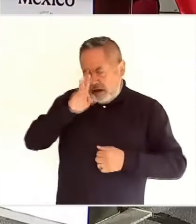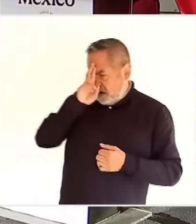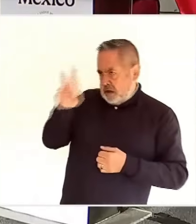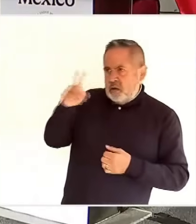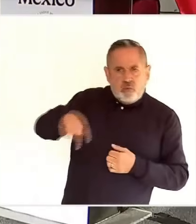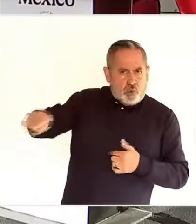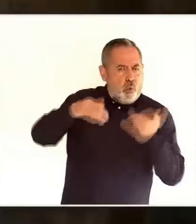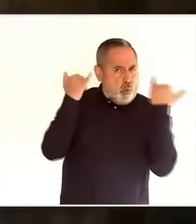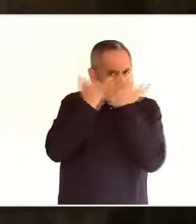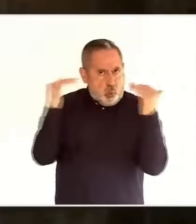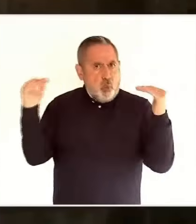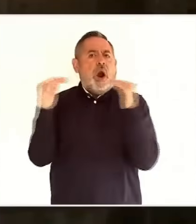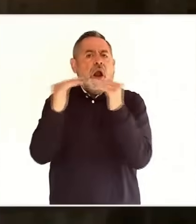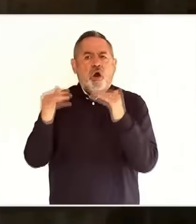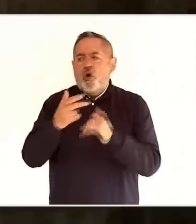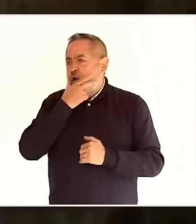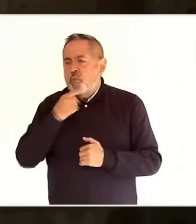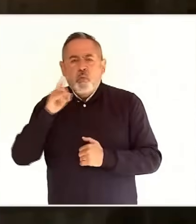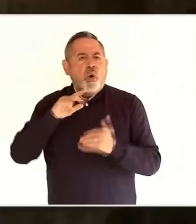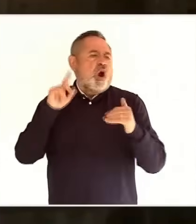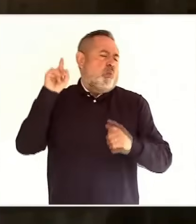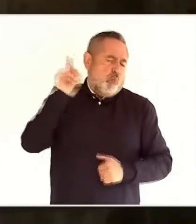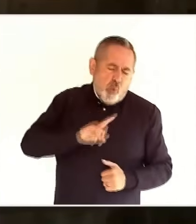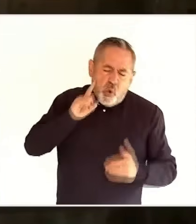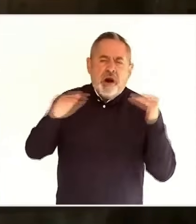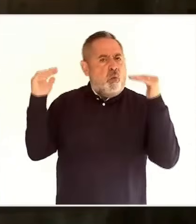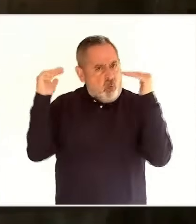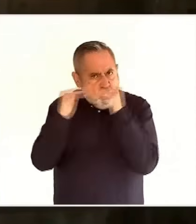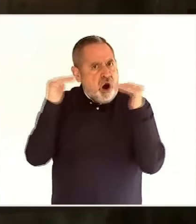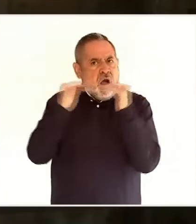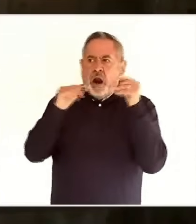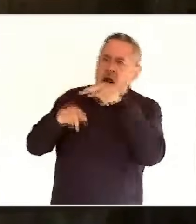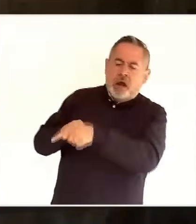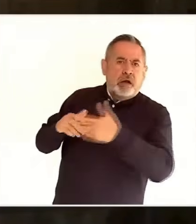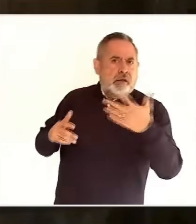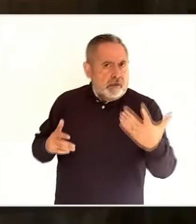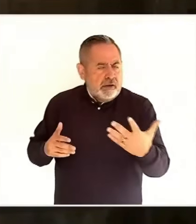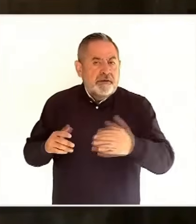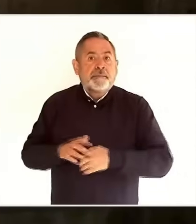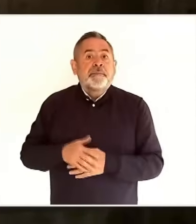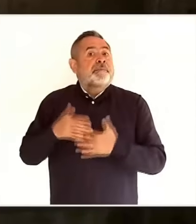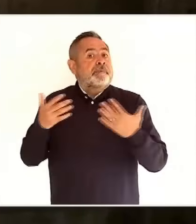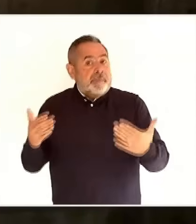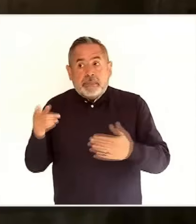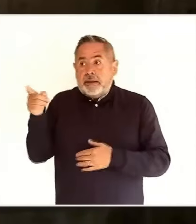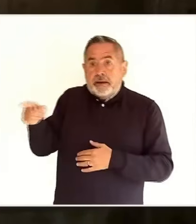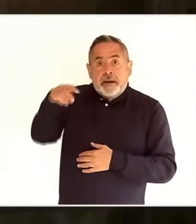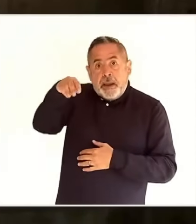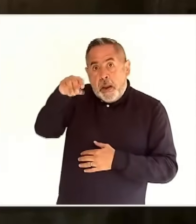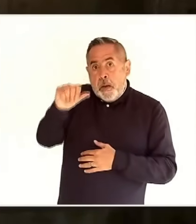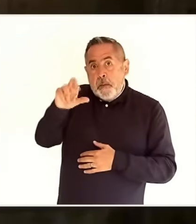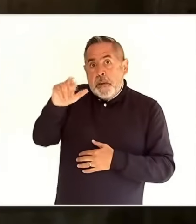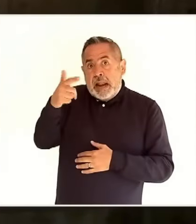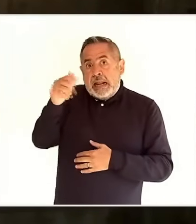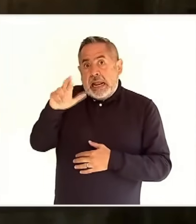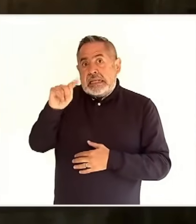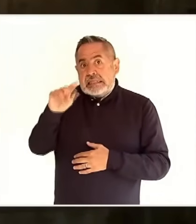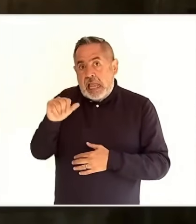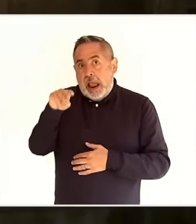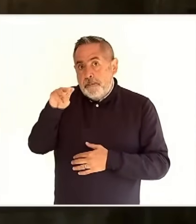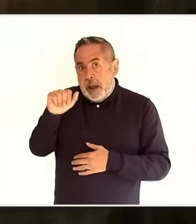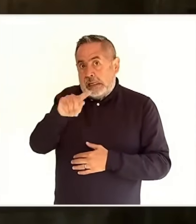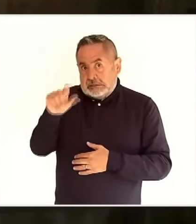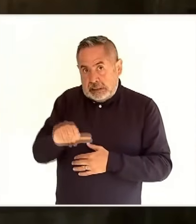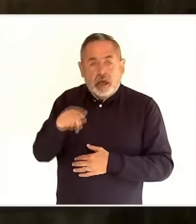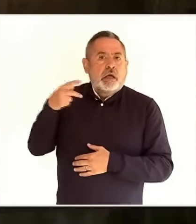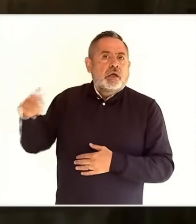igualdad de términos el valor de sus mujeres. En el caso de Margarita Maza, su vida estuvo marcada por